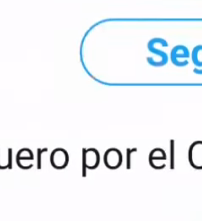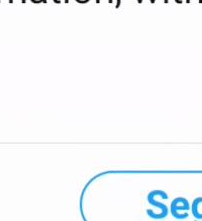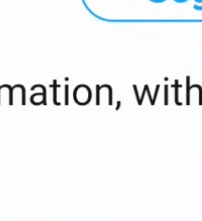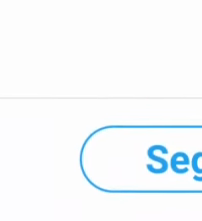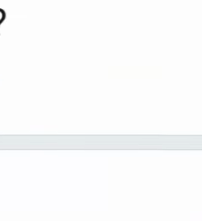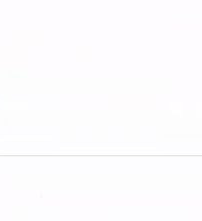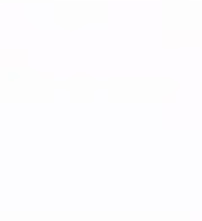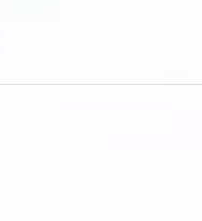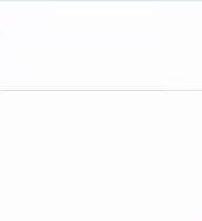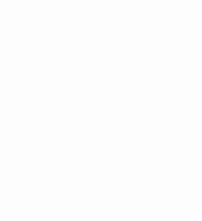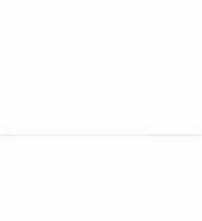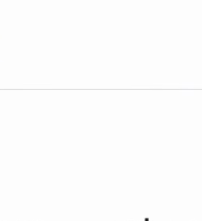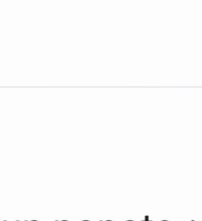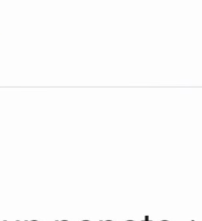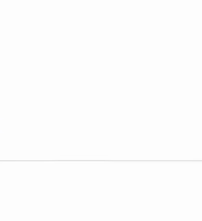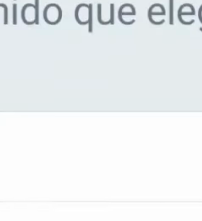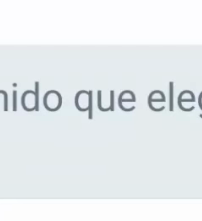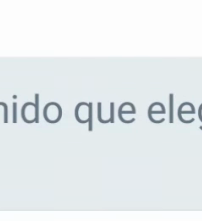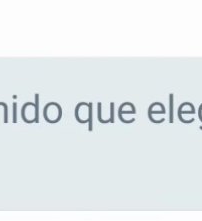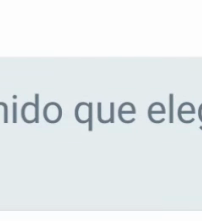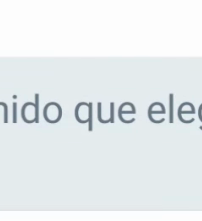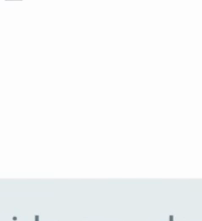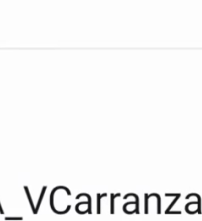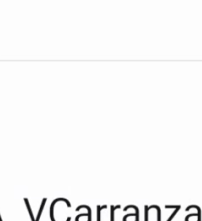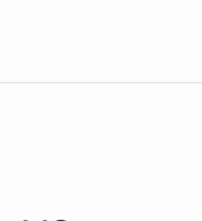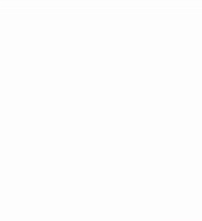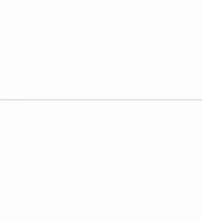Sí, va a estar más para acá.